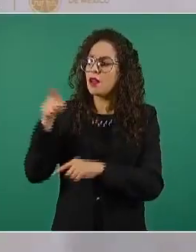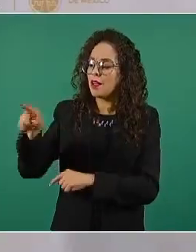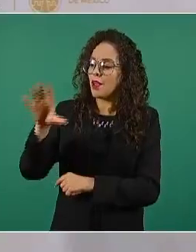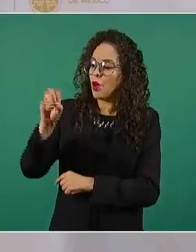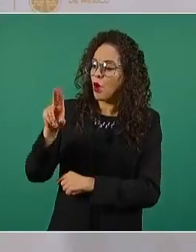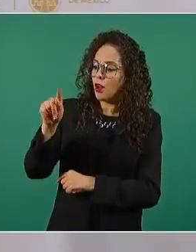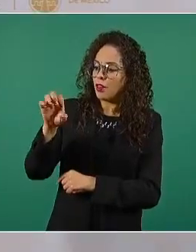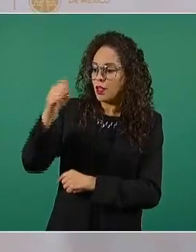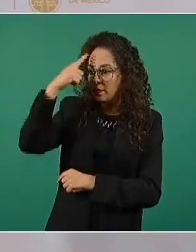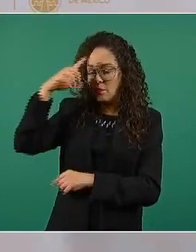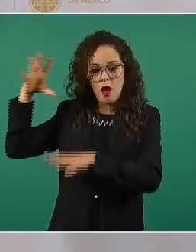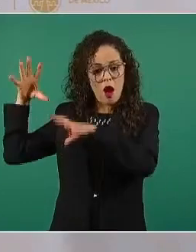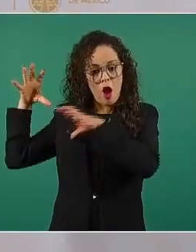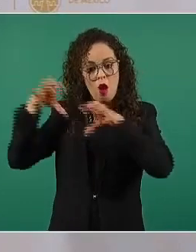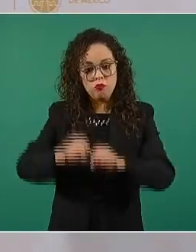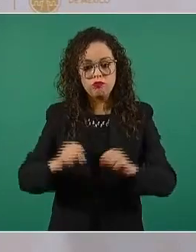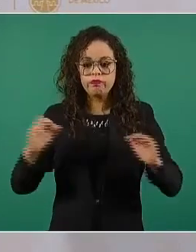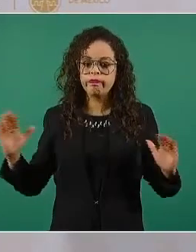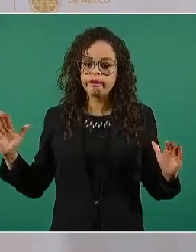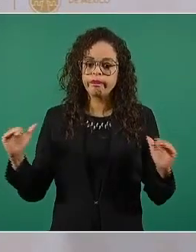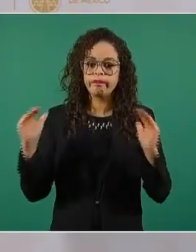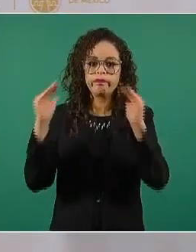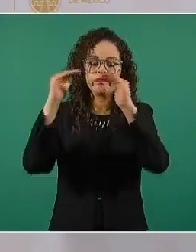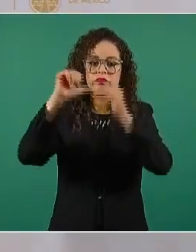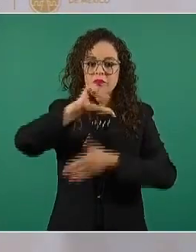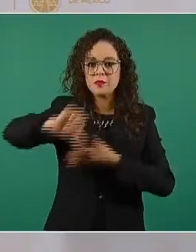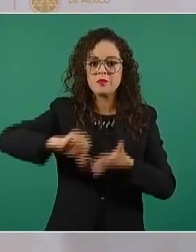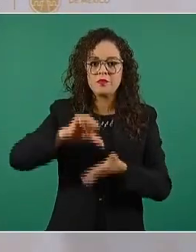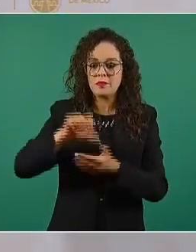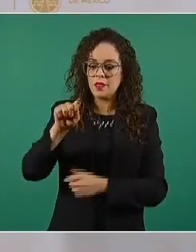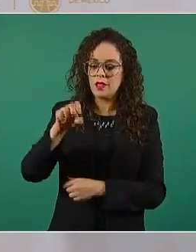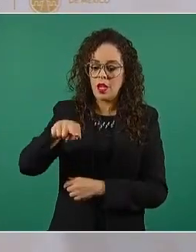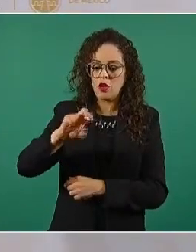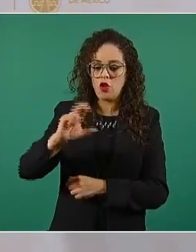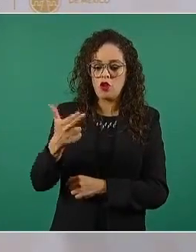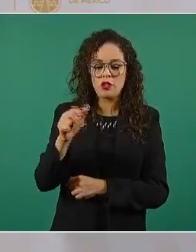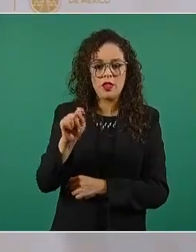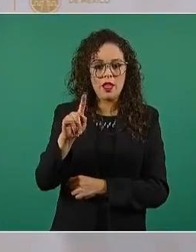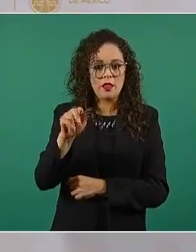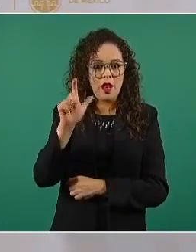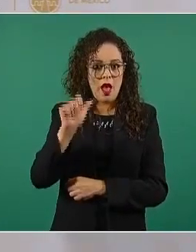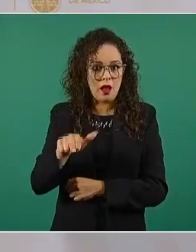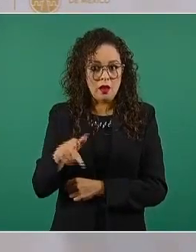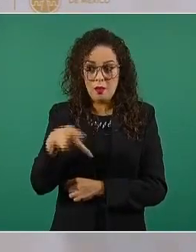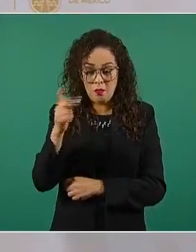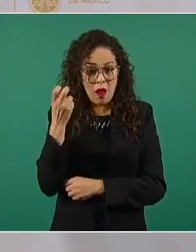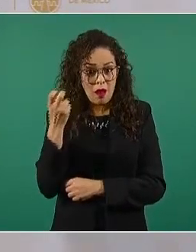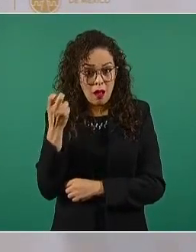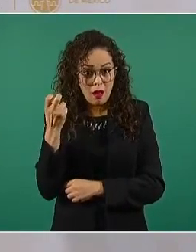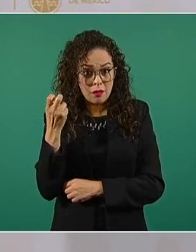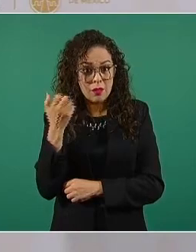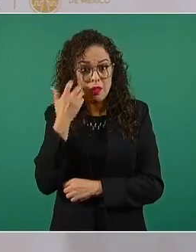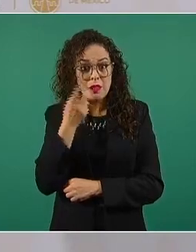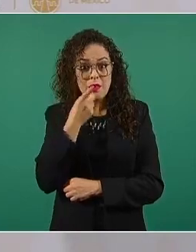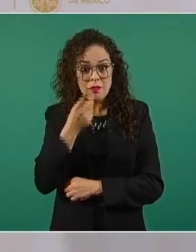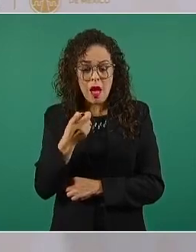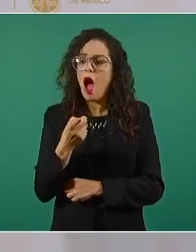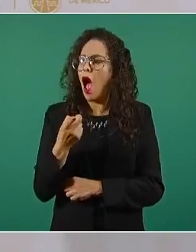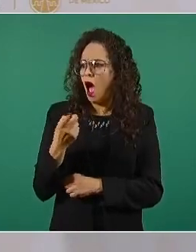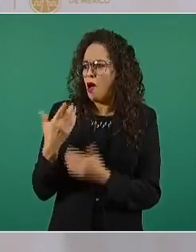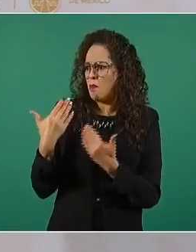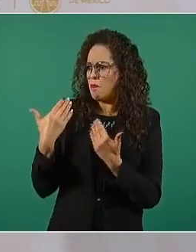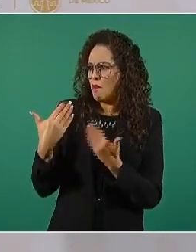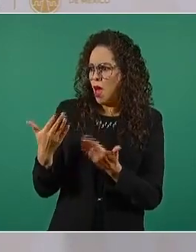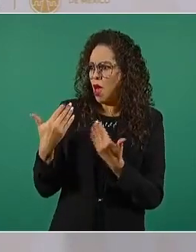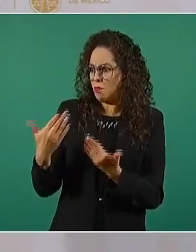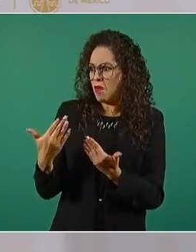Tenochtitlán. Pero este hecho no debe servir para justificar